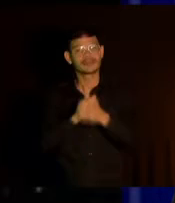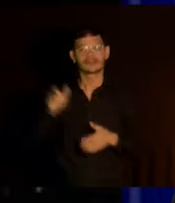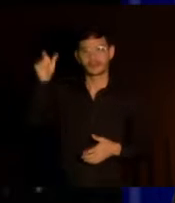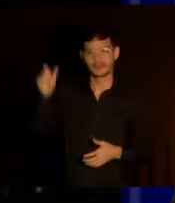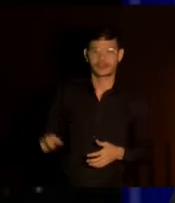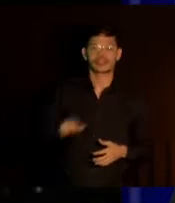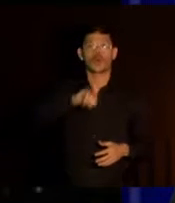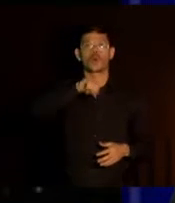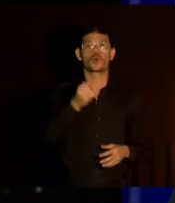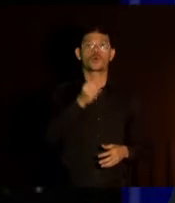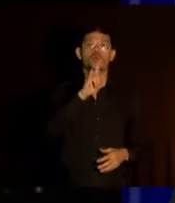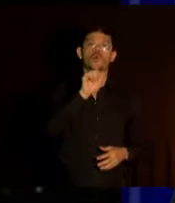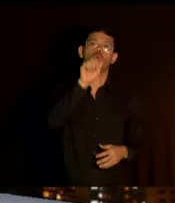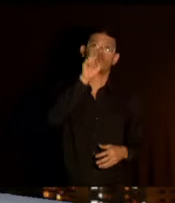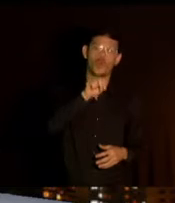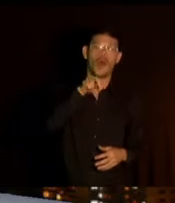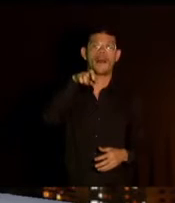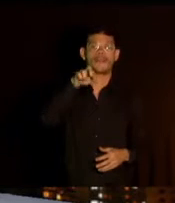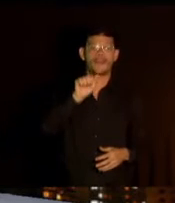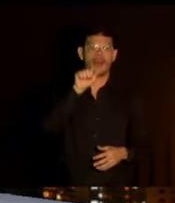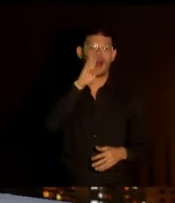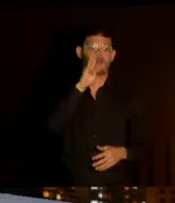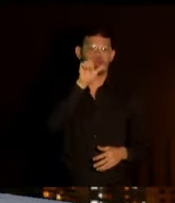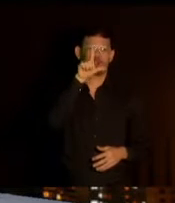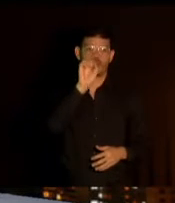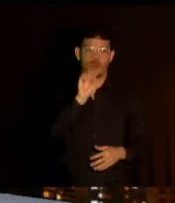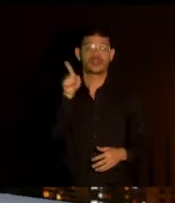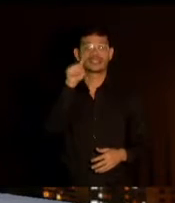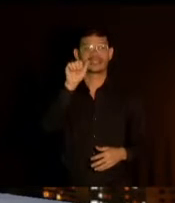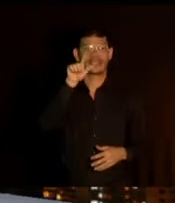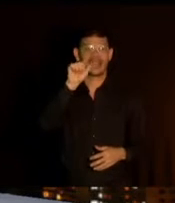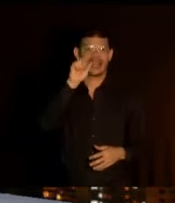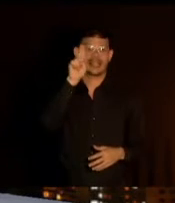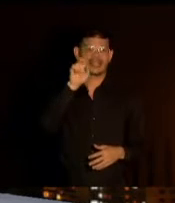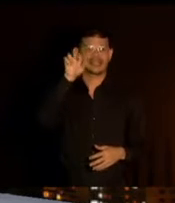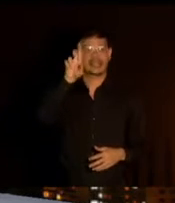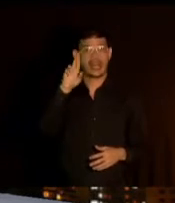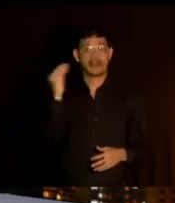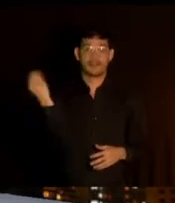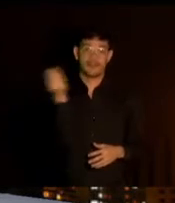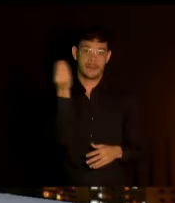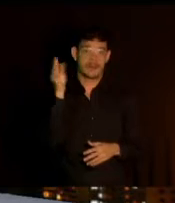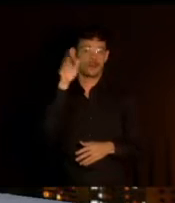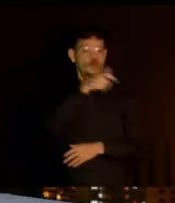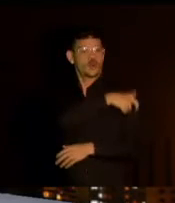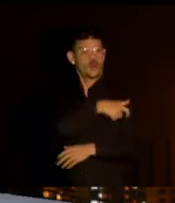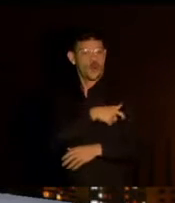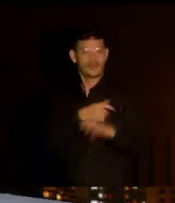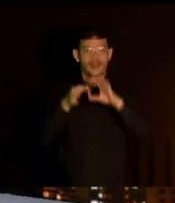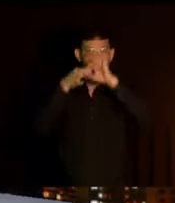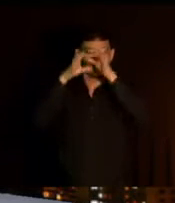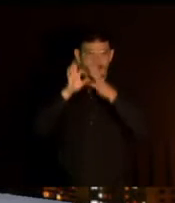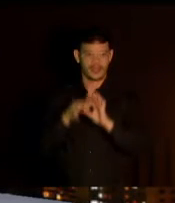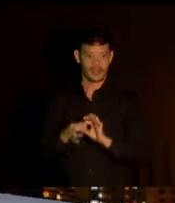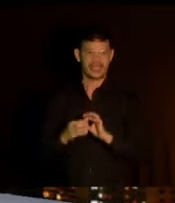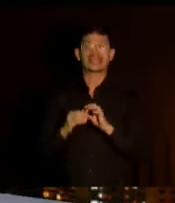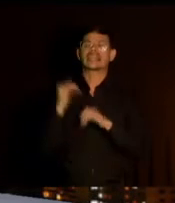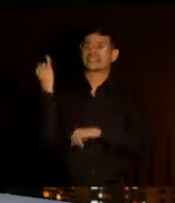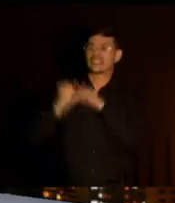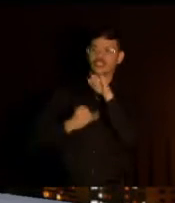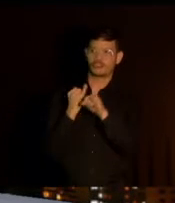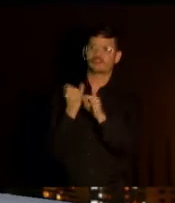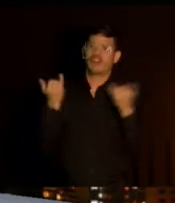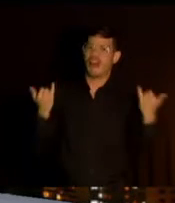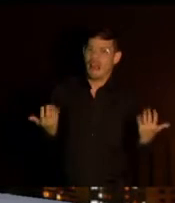Salazar, quien es el miembro del Comité Ejecutivo del Comité Paralímpico Internacional, y nos va a hablar sobre este tema de la